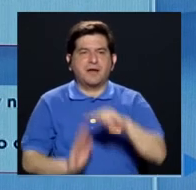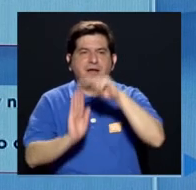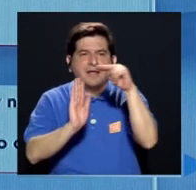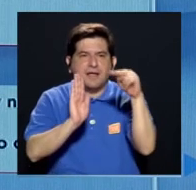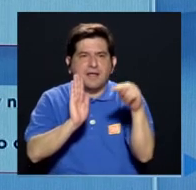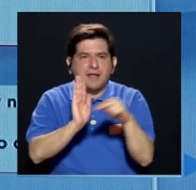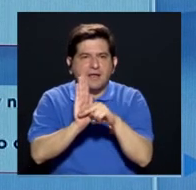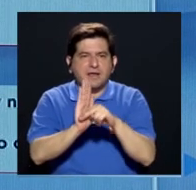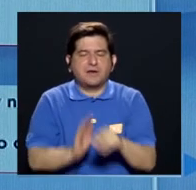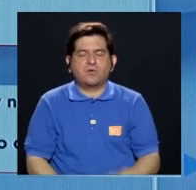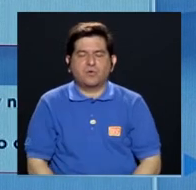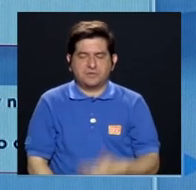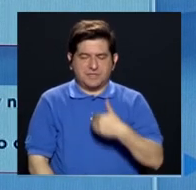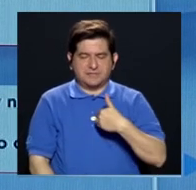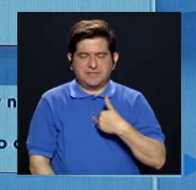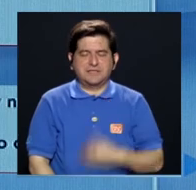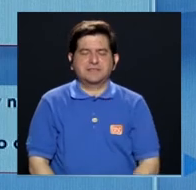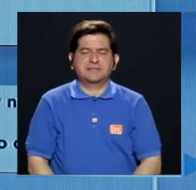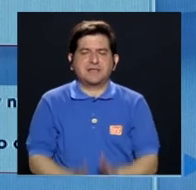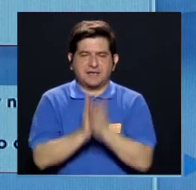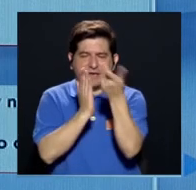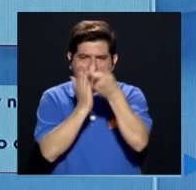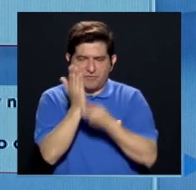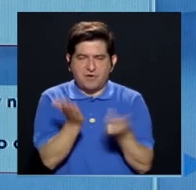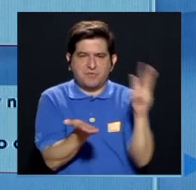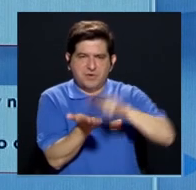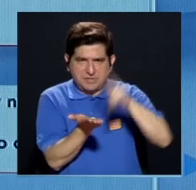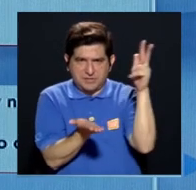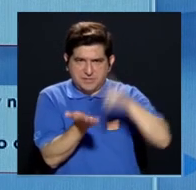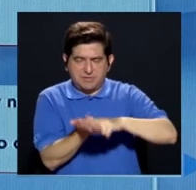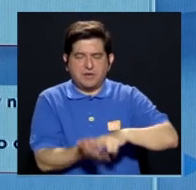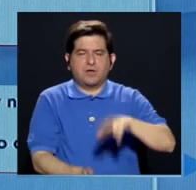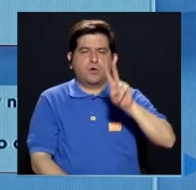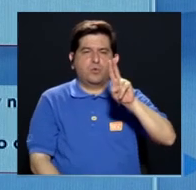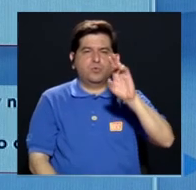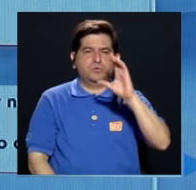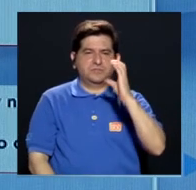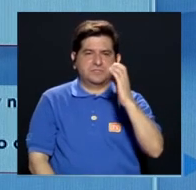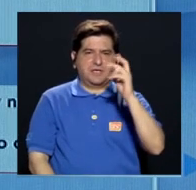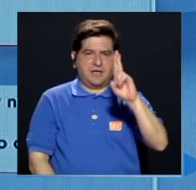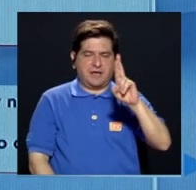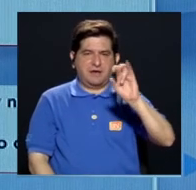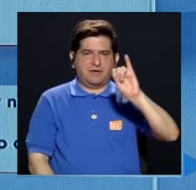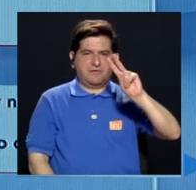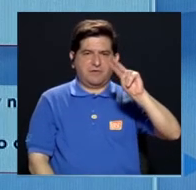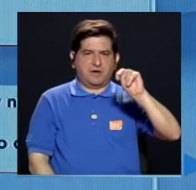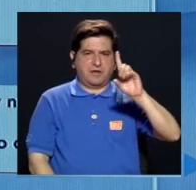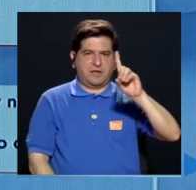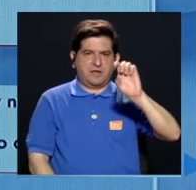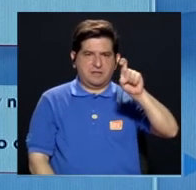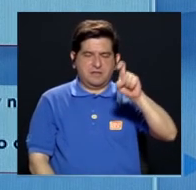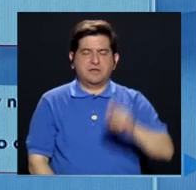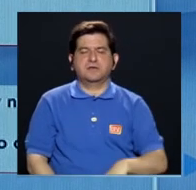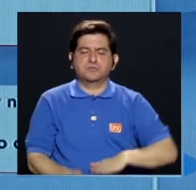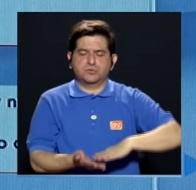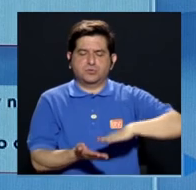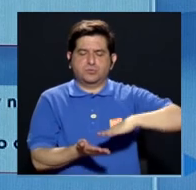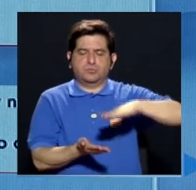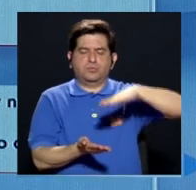notas de las revistas aprobadas en UCR Index ha también